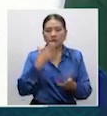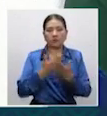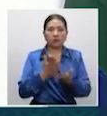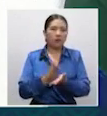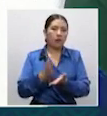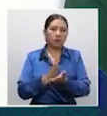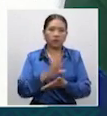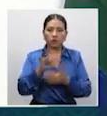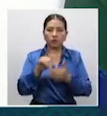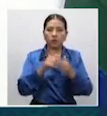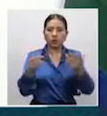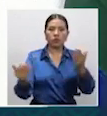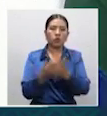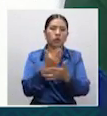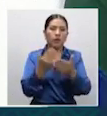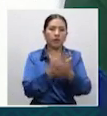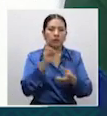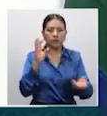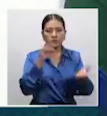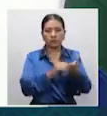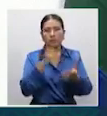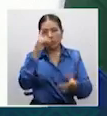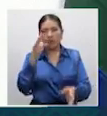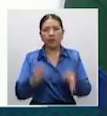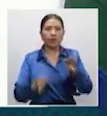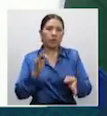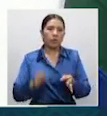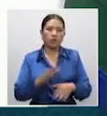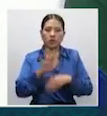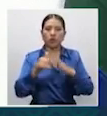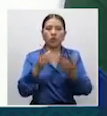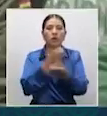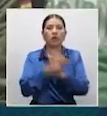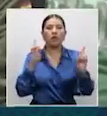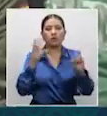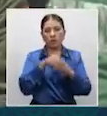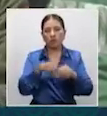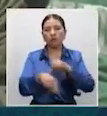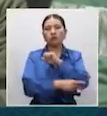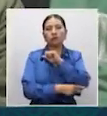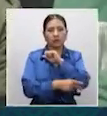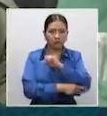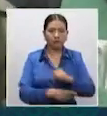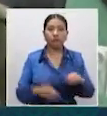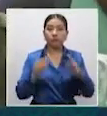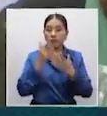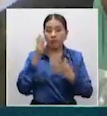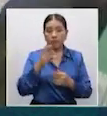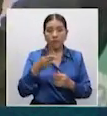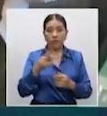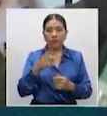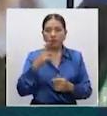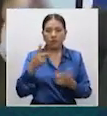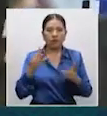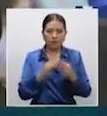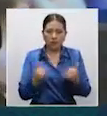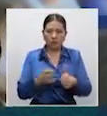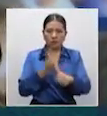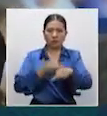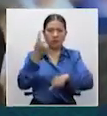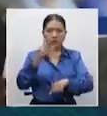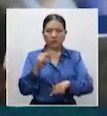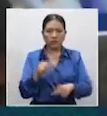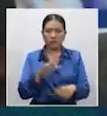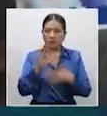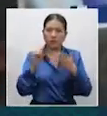nuevamente poner en tela de juicio la democracia de nuestro país. Asimismo, Choque recordó que no es la primera vez que Morales usa